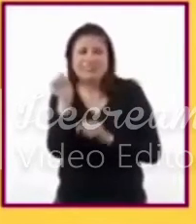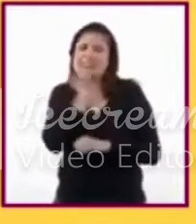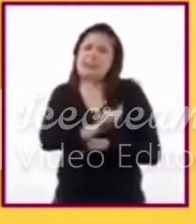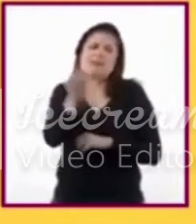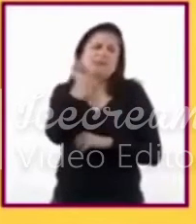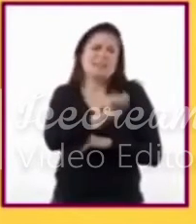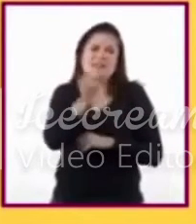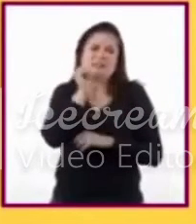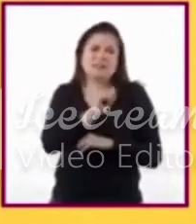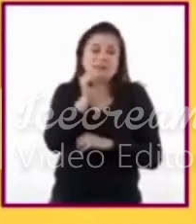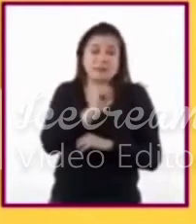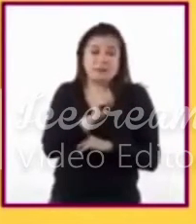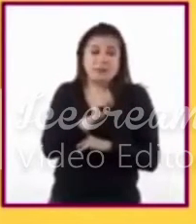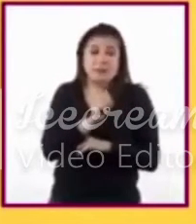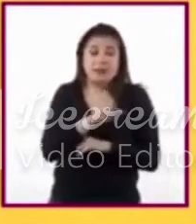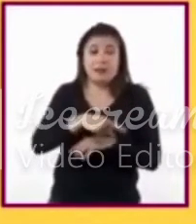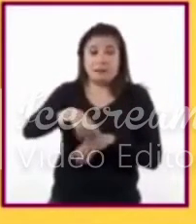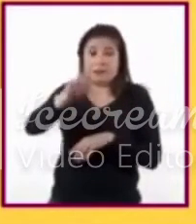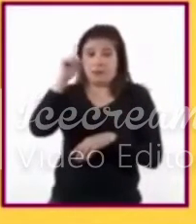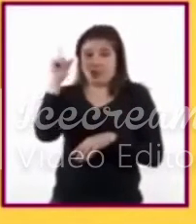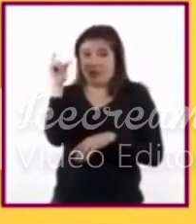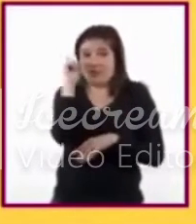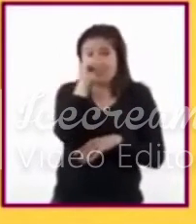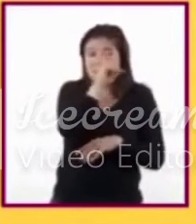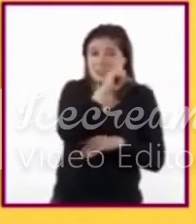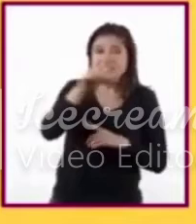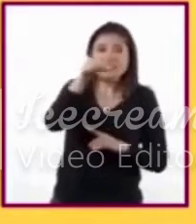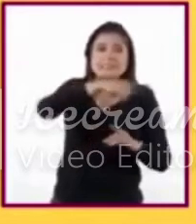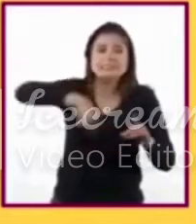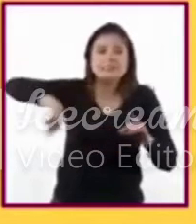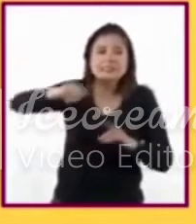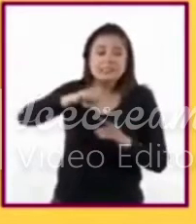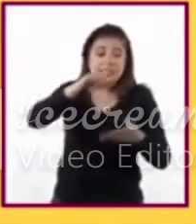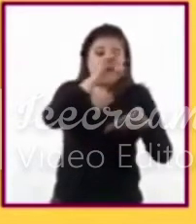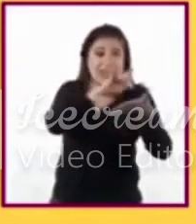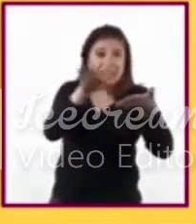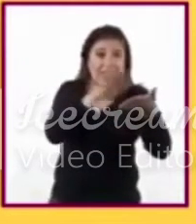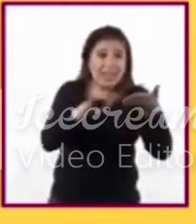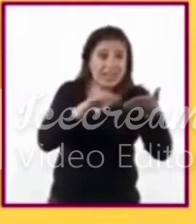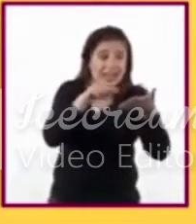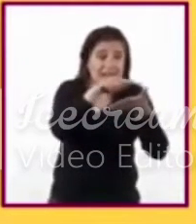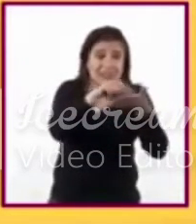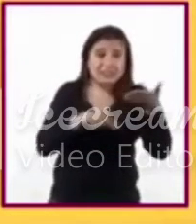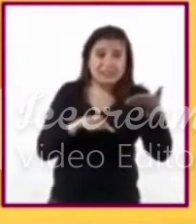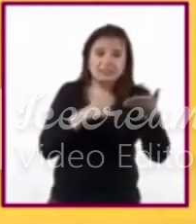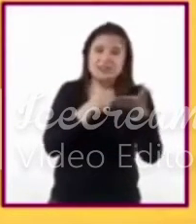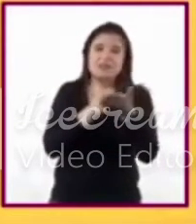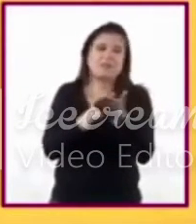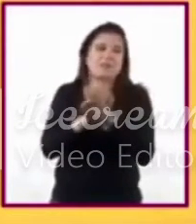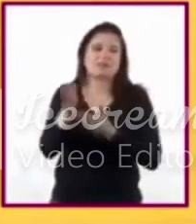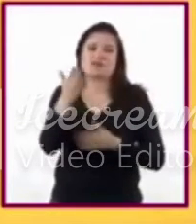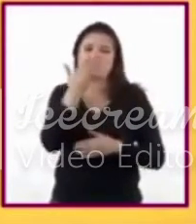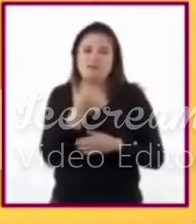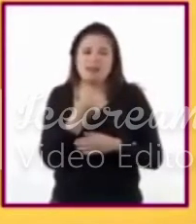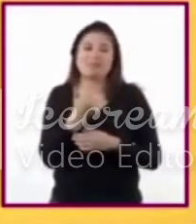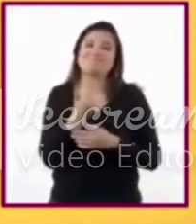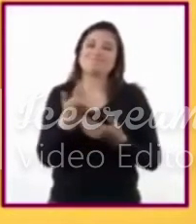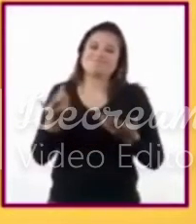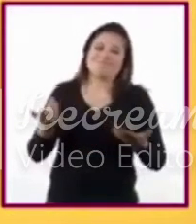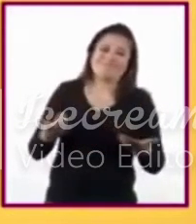continuamente. Pero una dificultad es que no todo lo que leen está impreso. Es